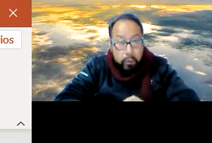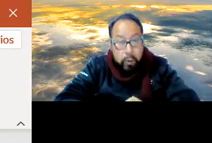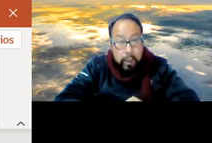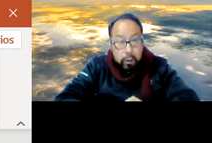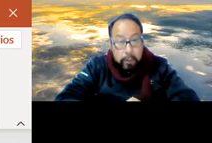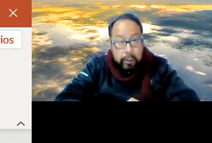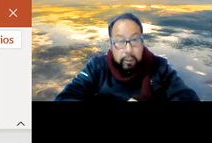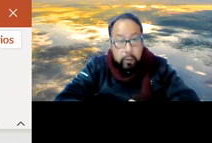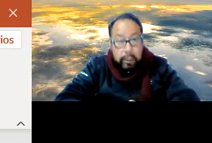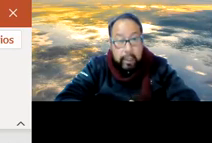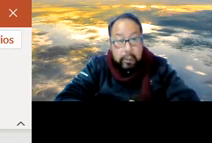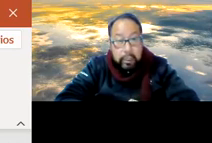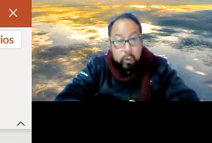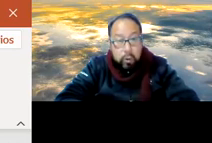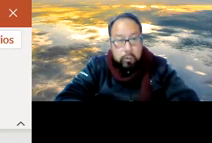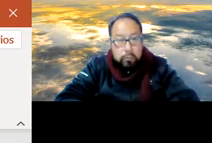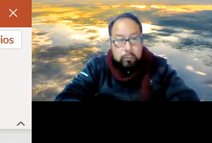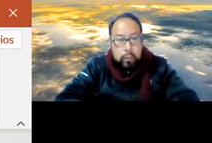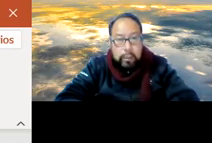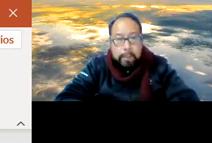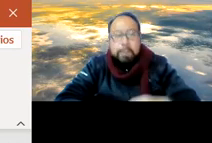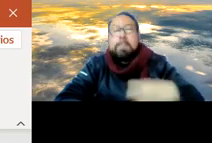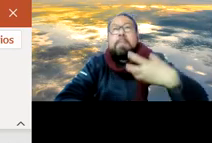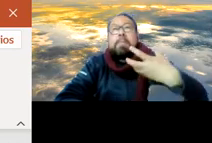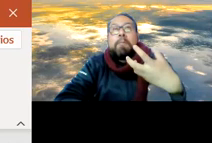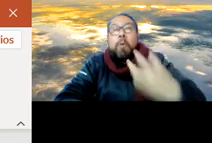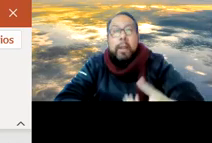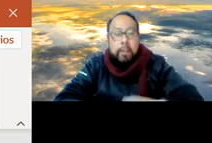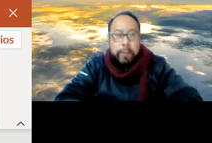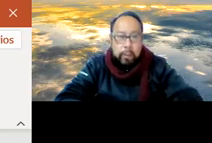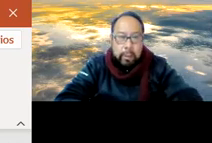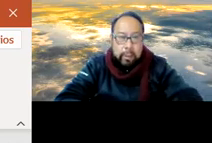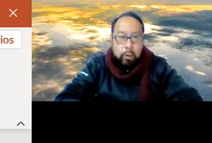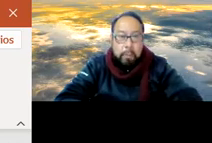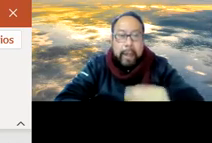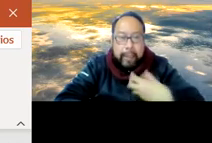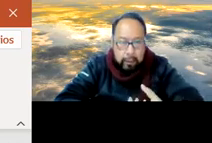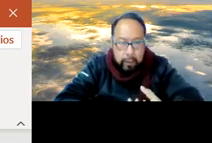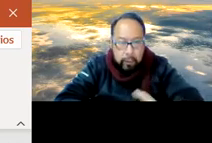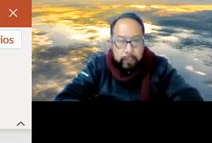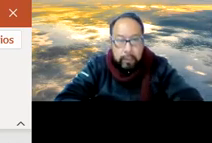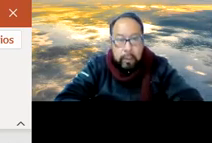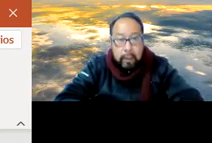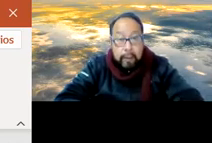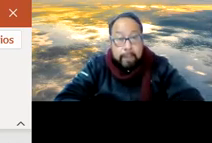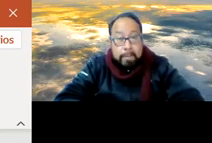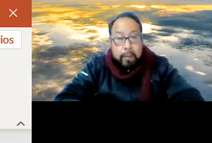se formulan los objetivos del artículo. O sea, ¿cuál es el objetivo de ese artículo? ¿Para qué se